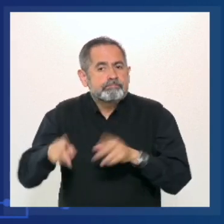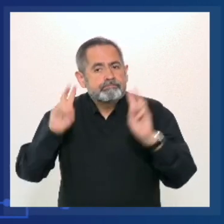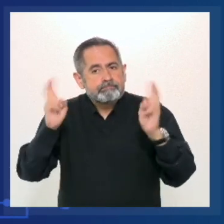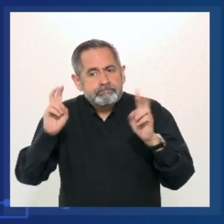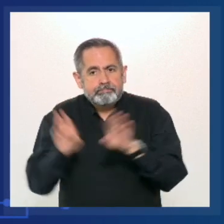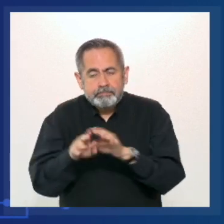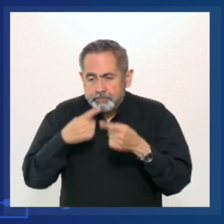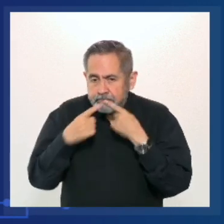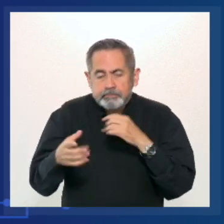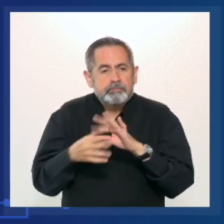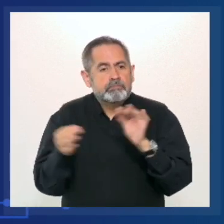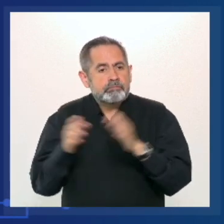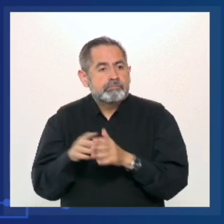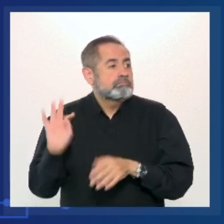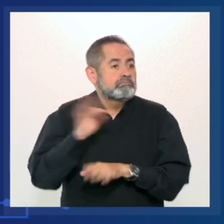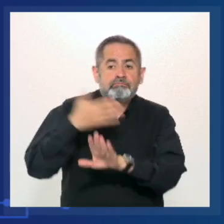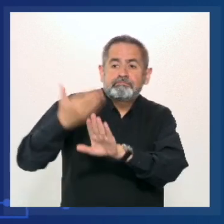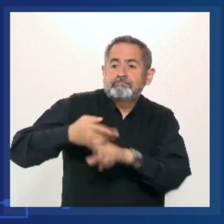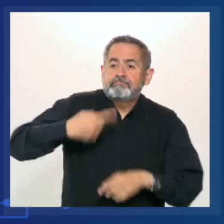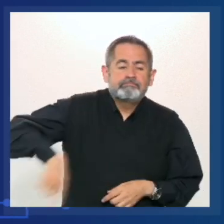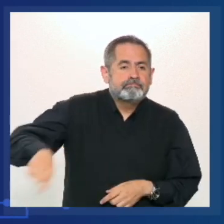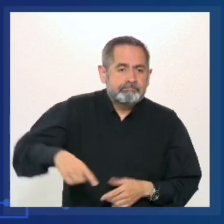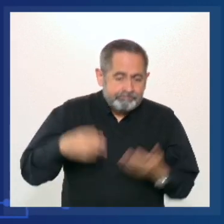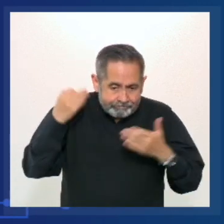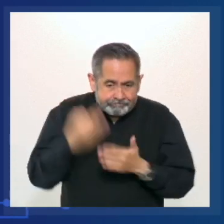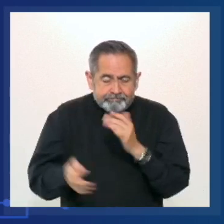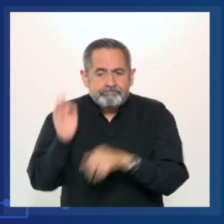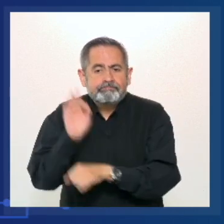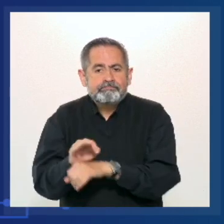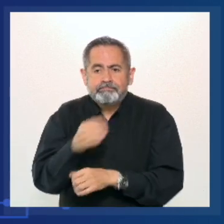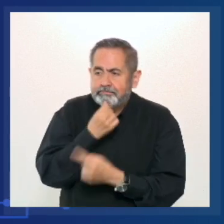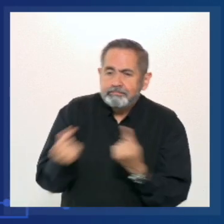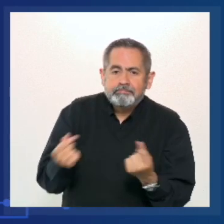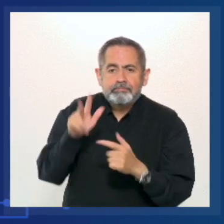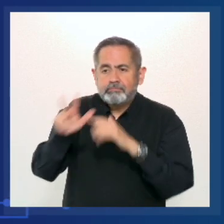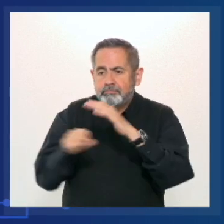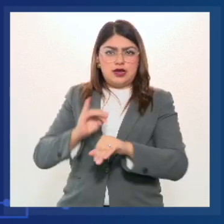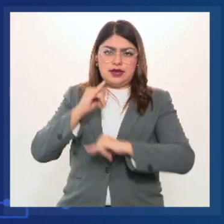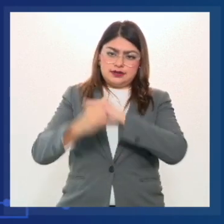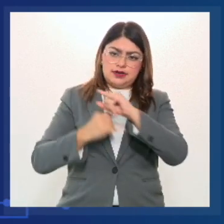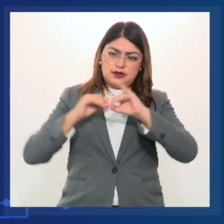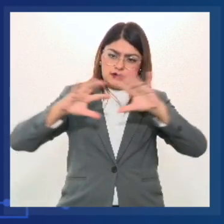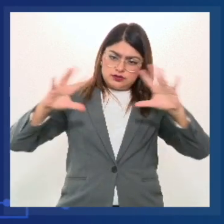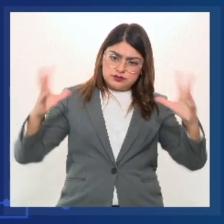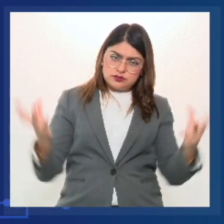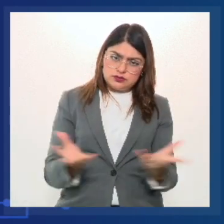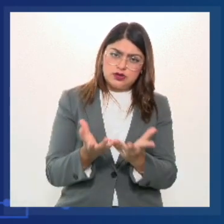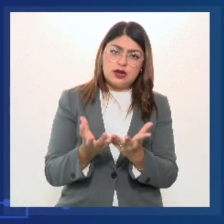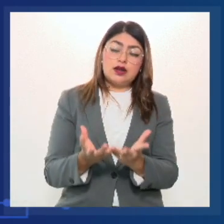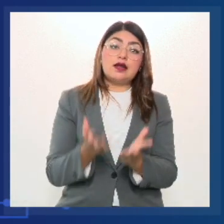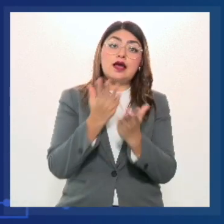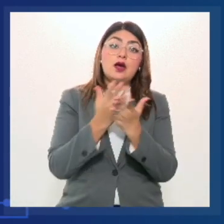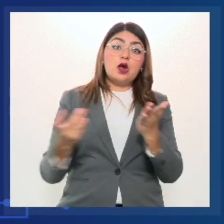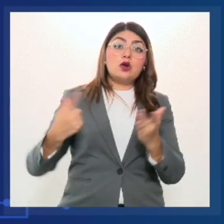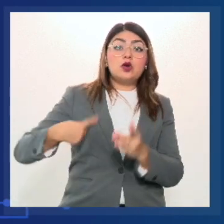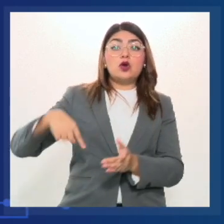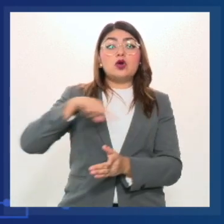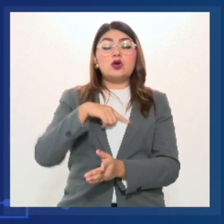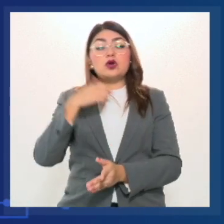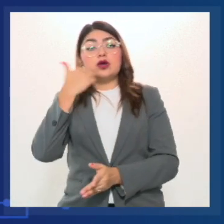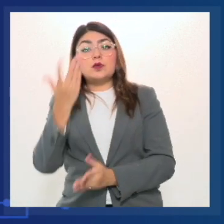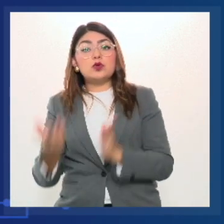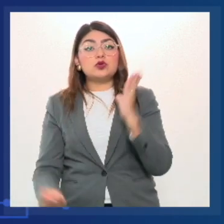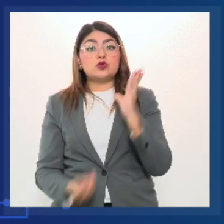especial habría una gran afectación para proteger a nuestros menores en el entorno digital. Queremos garantizar que las